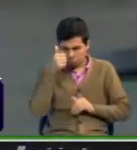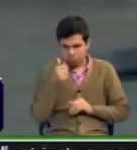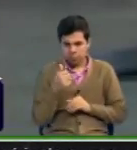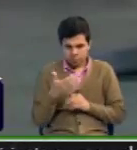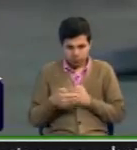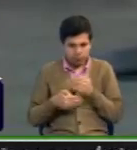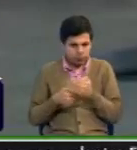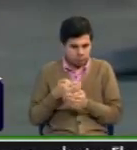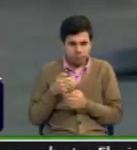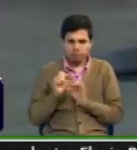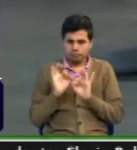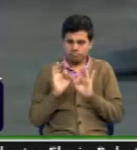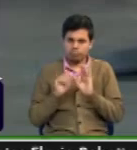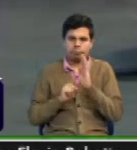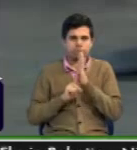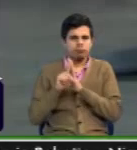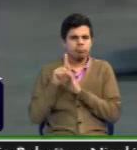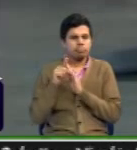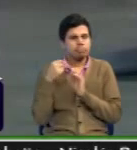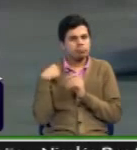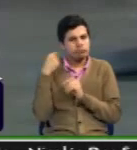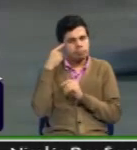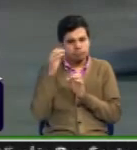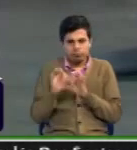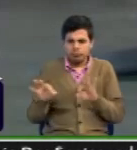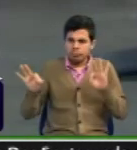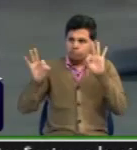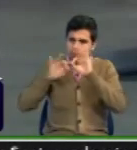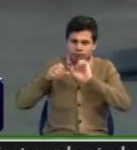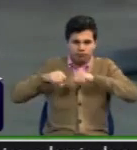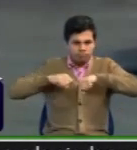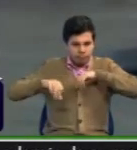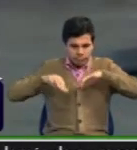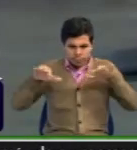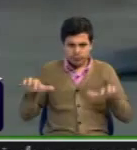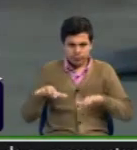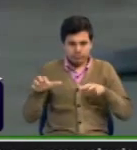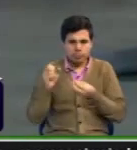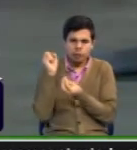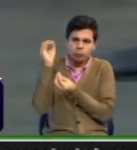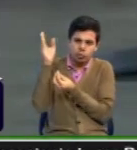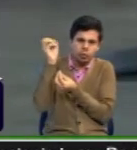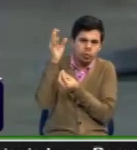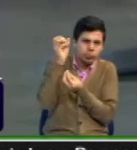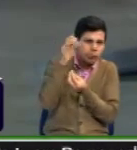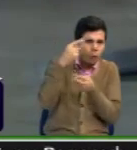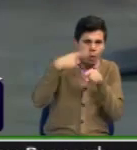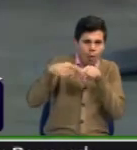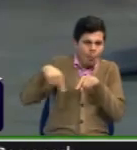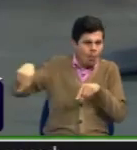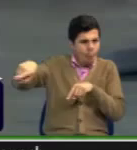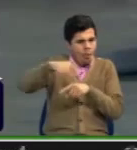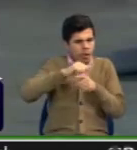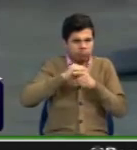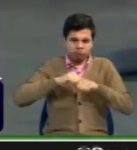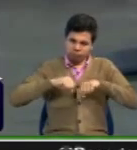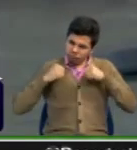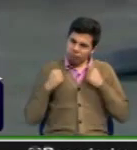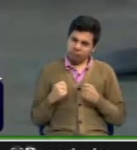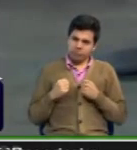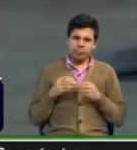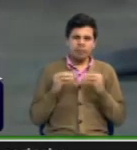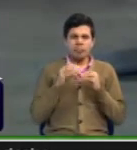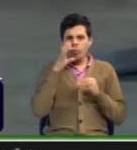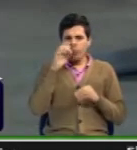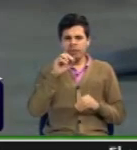ha mejorado muchísimo, ha sido muy importante todo el trabajo que ha venido desarrollando los diferentes clubes con sus entrenadores. Al igual pues el trabajo que desarrolla el